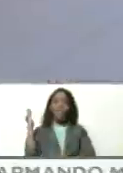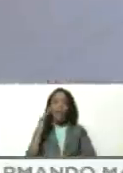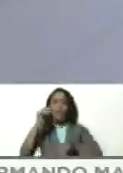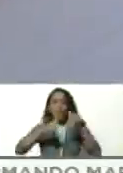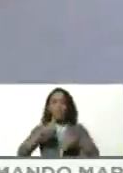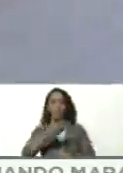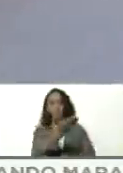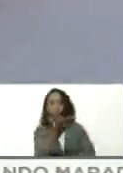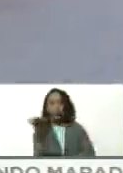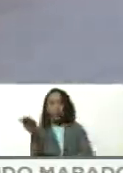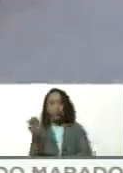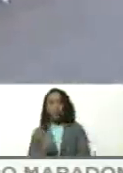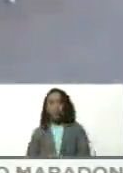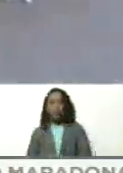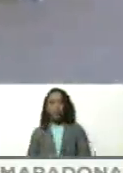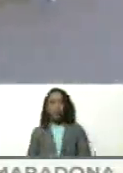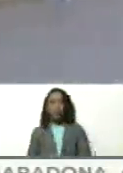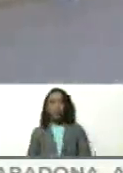ustedes.